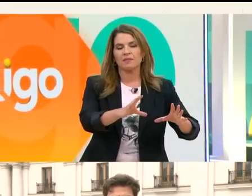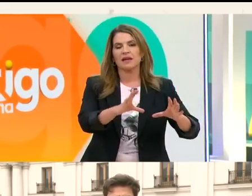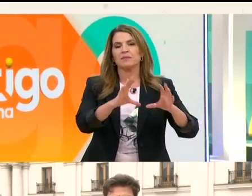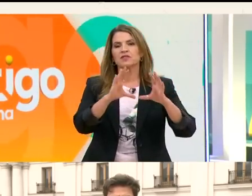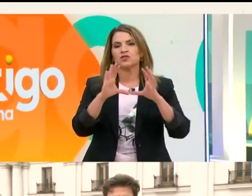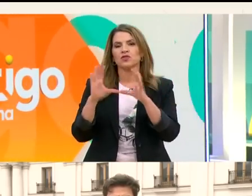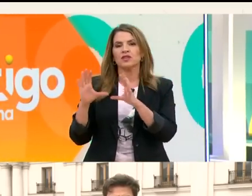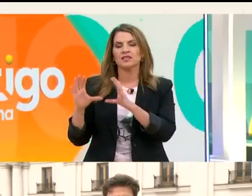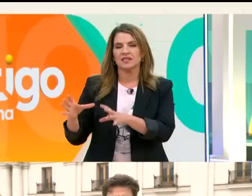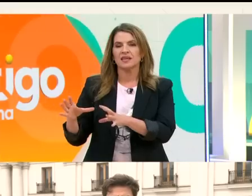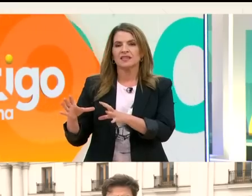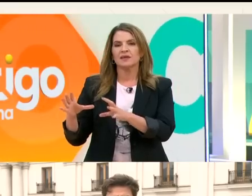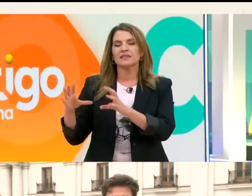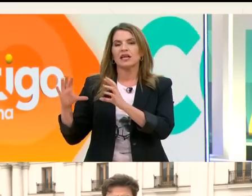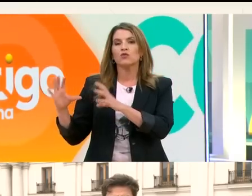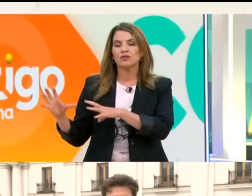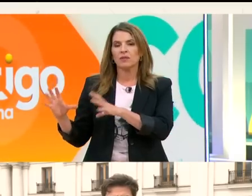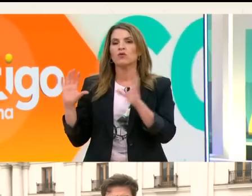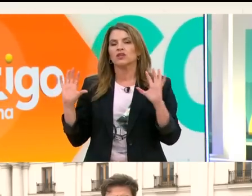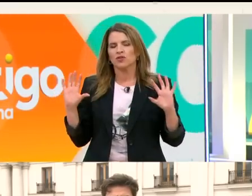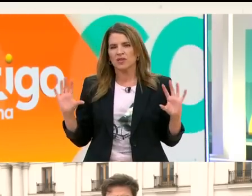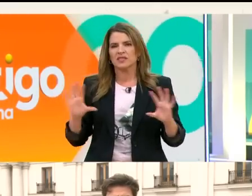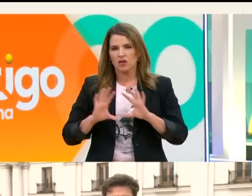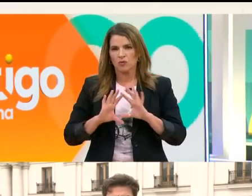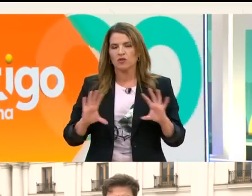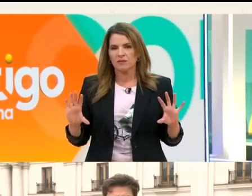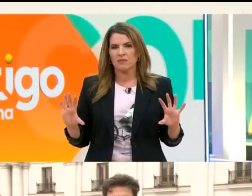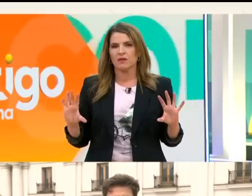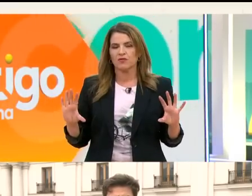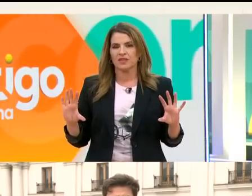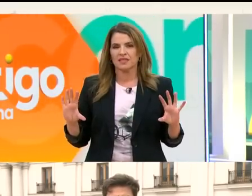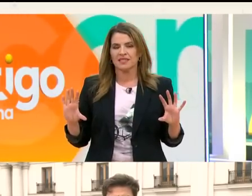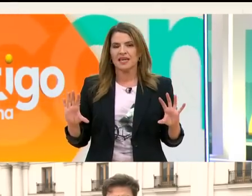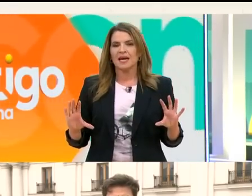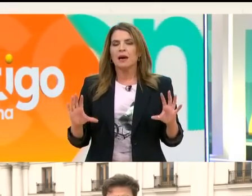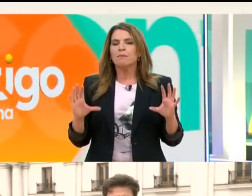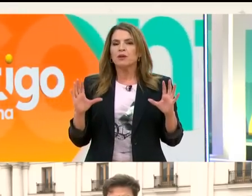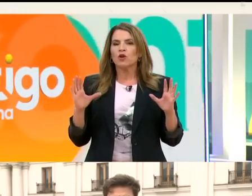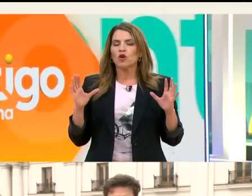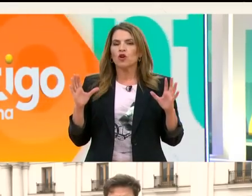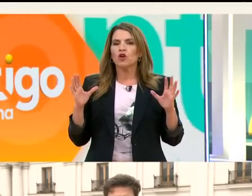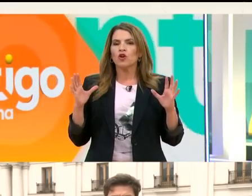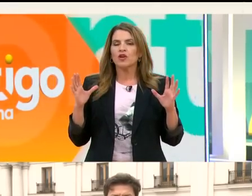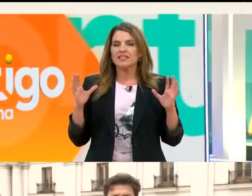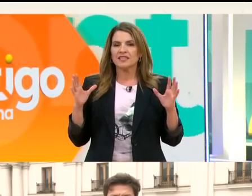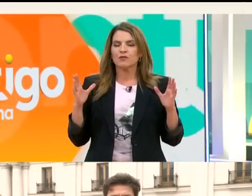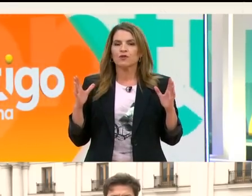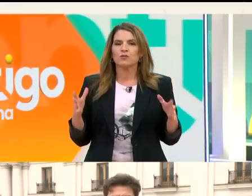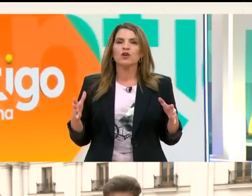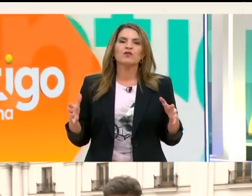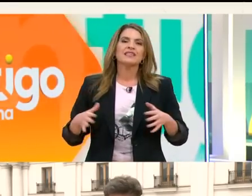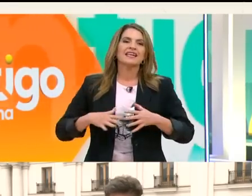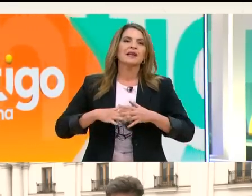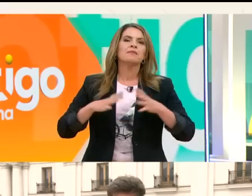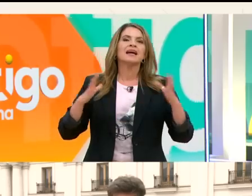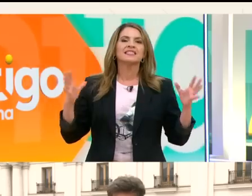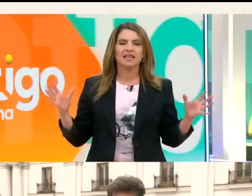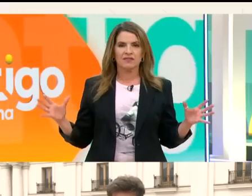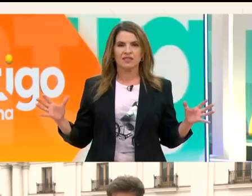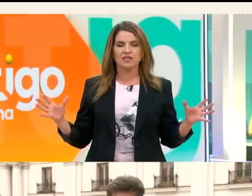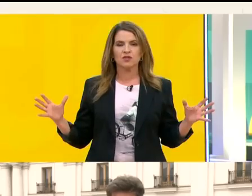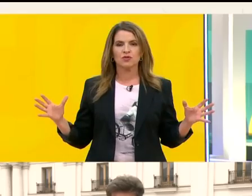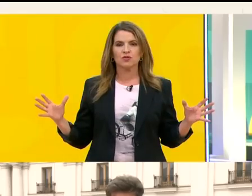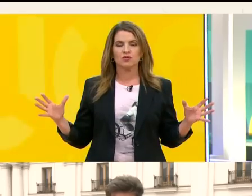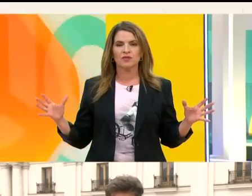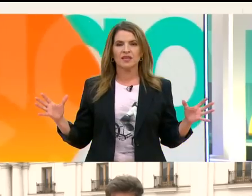de las malas pensiones, tema salud, tema educación, quizás como los temas más fuertes. Pero lo que se transformó y fue esta gran marcha